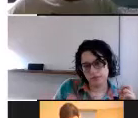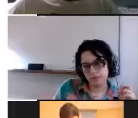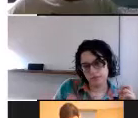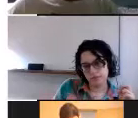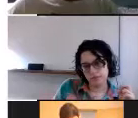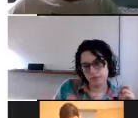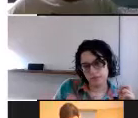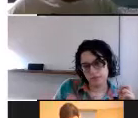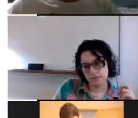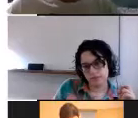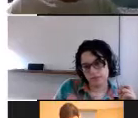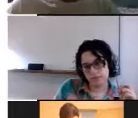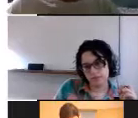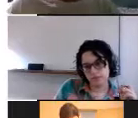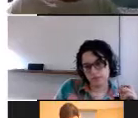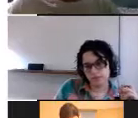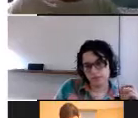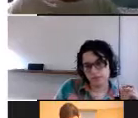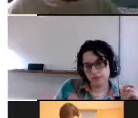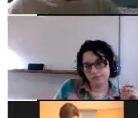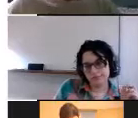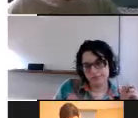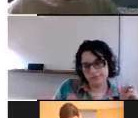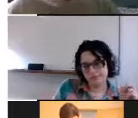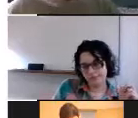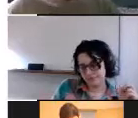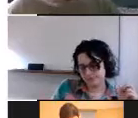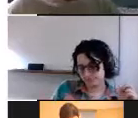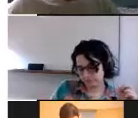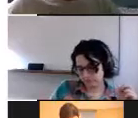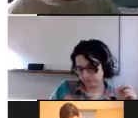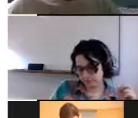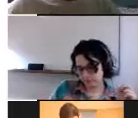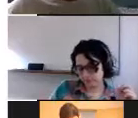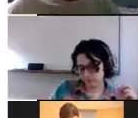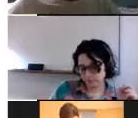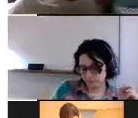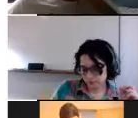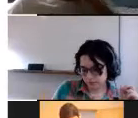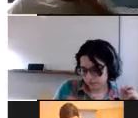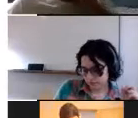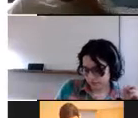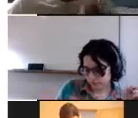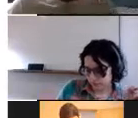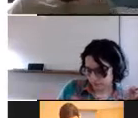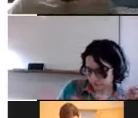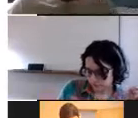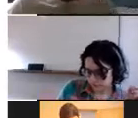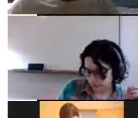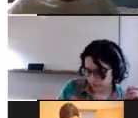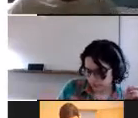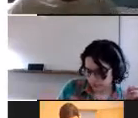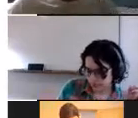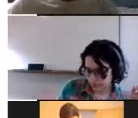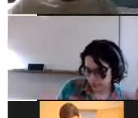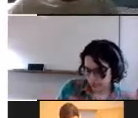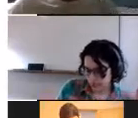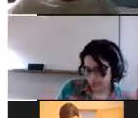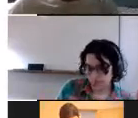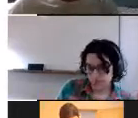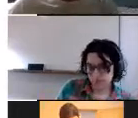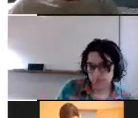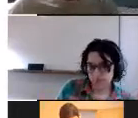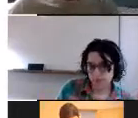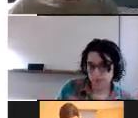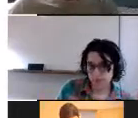le tiene que dar lo mismo. Obviamente que van a calcular el de la parte azul porque es más fácil. En realidad va a ser lo mismo porque esta cosa verde no te genera momento